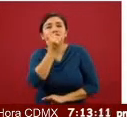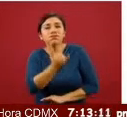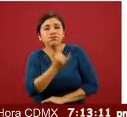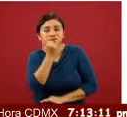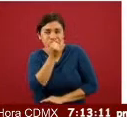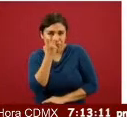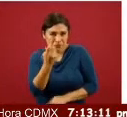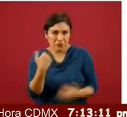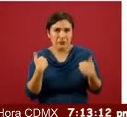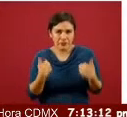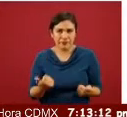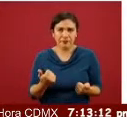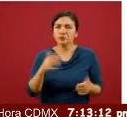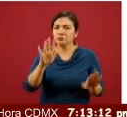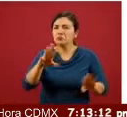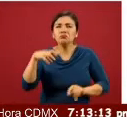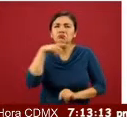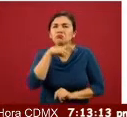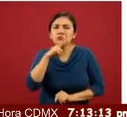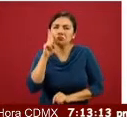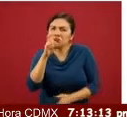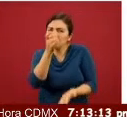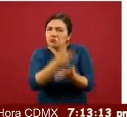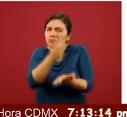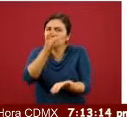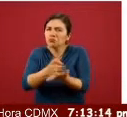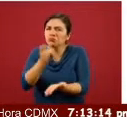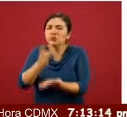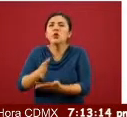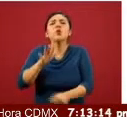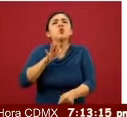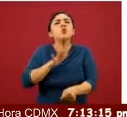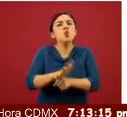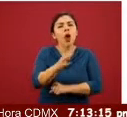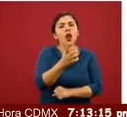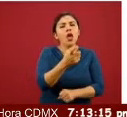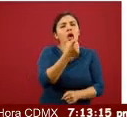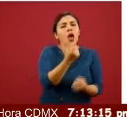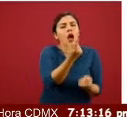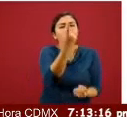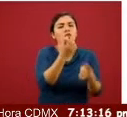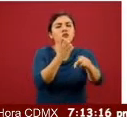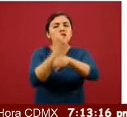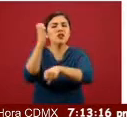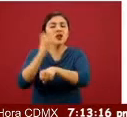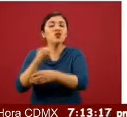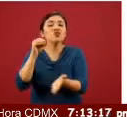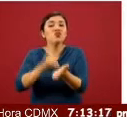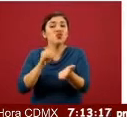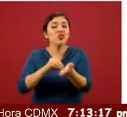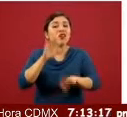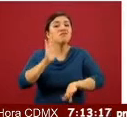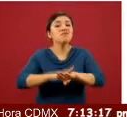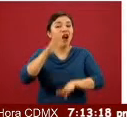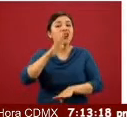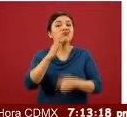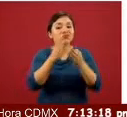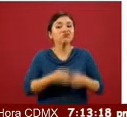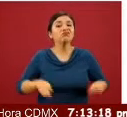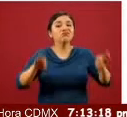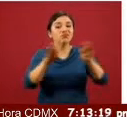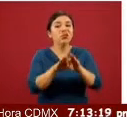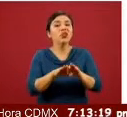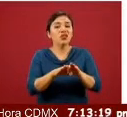podríamos rápidamente notar precisamente cuáles son aquellas entidades federativas que todavía tienen una carga importante de